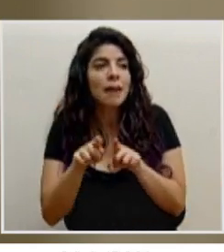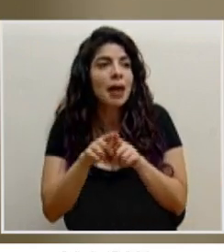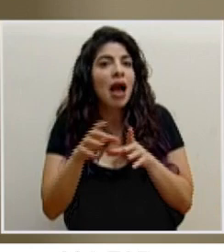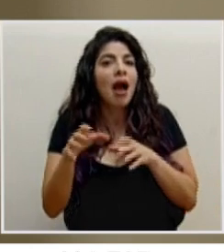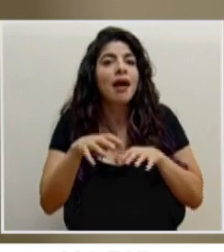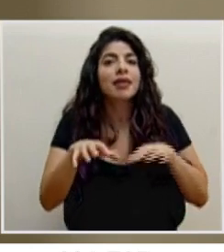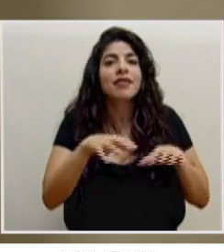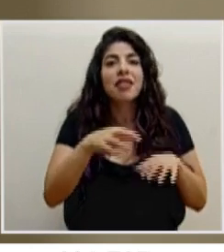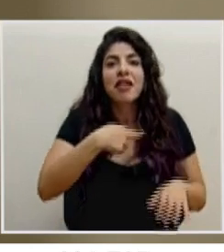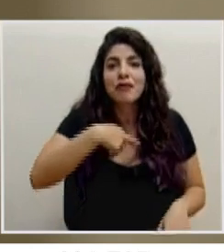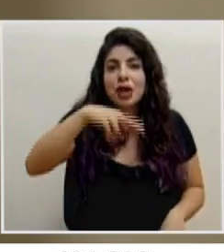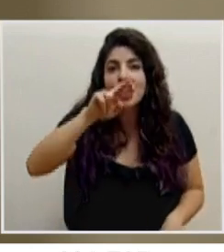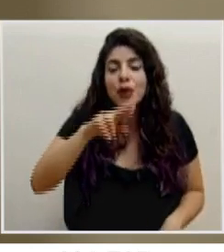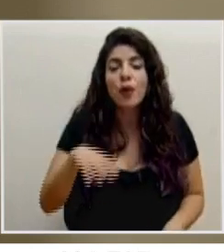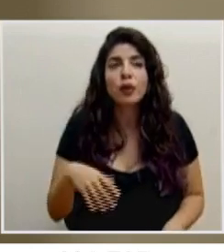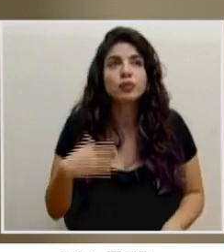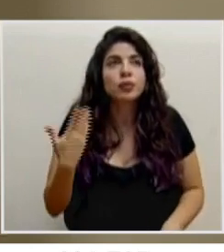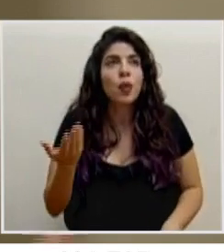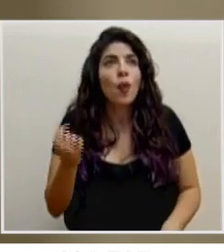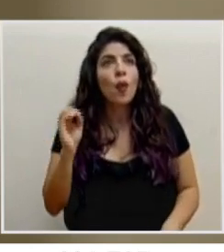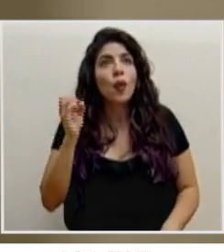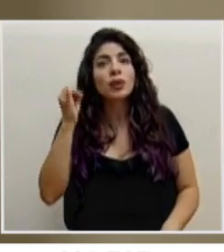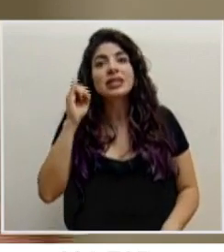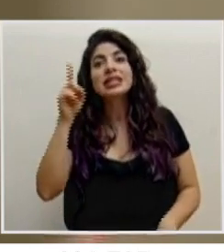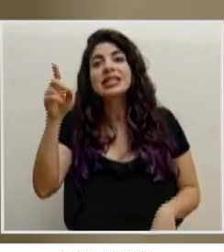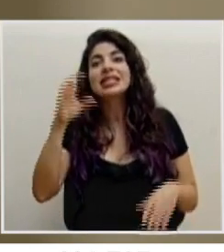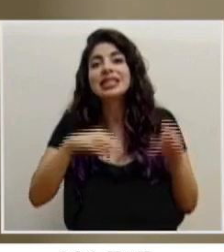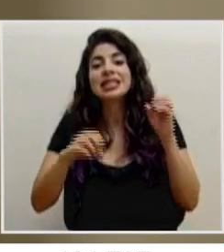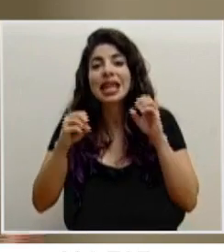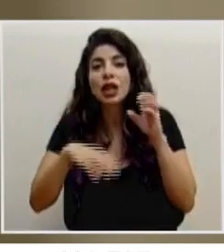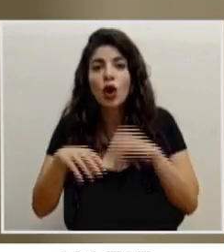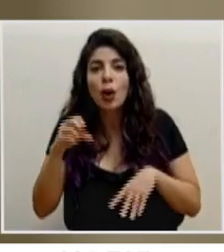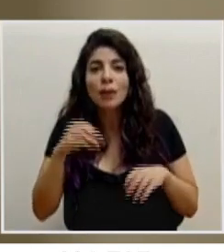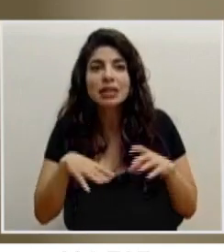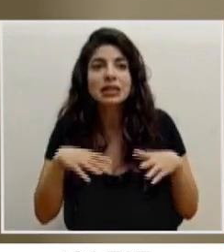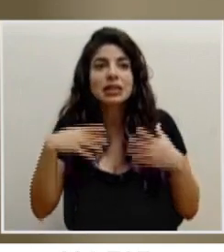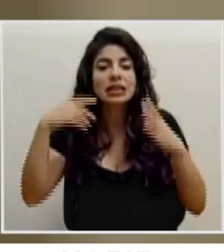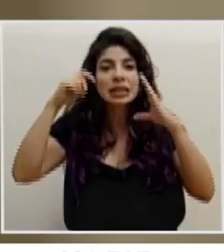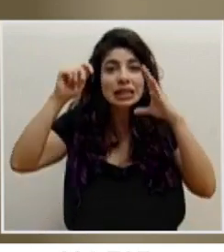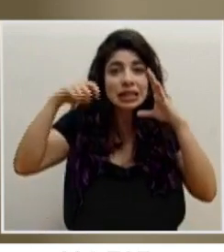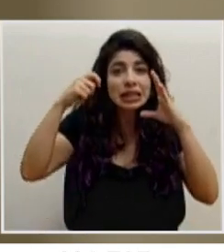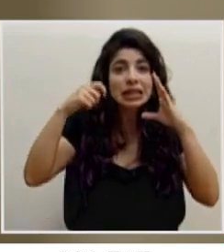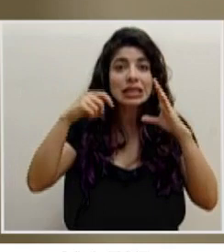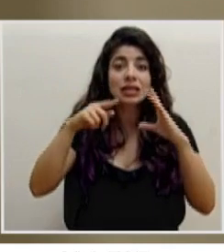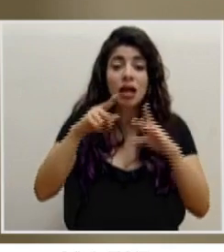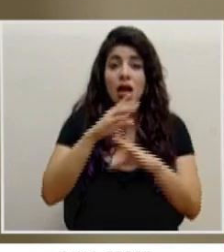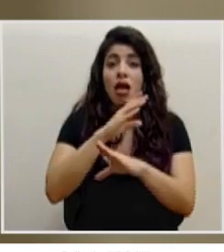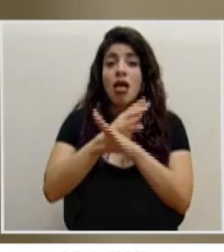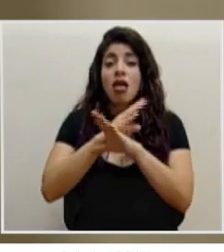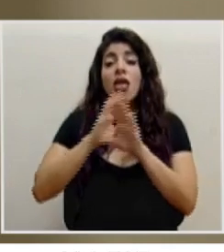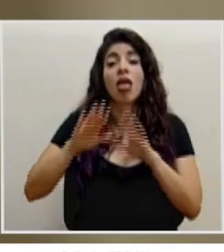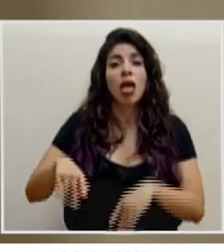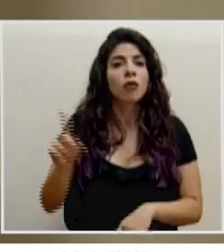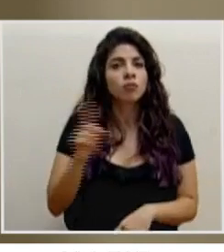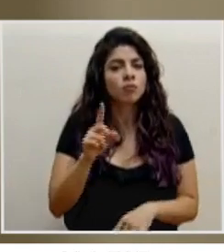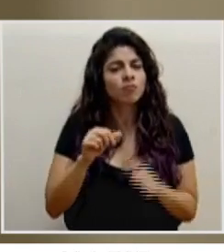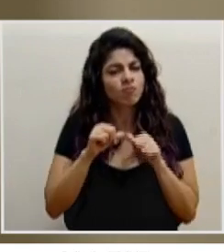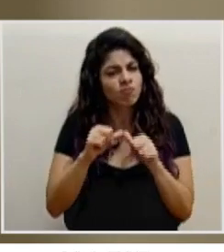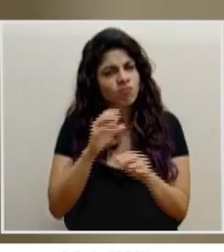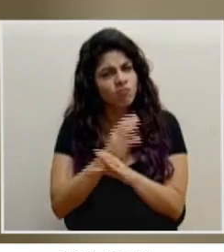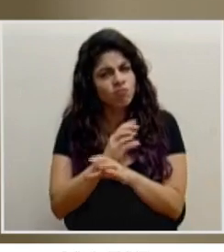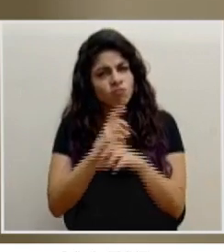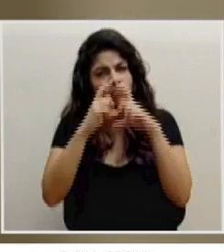actividades religiosas, o si van a ir a un centro comercial, al cine, etcétera, no bajar la guardia en el uso de